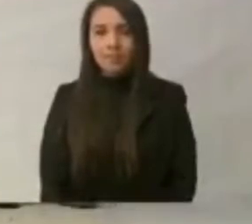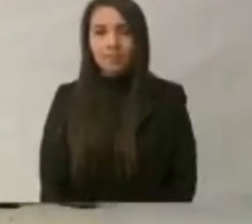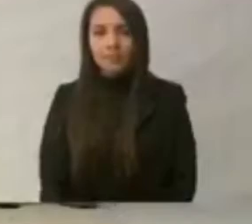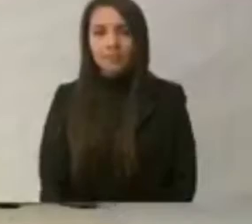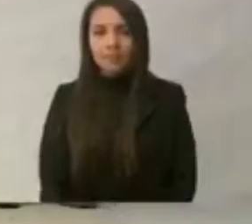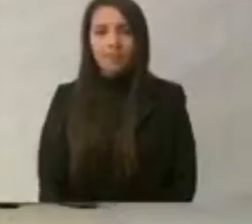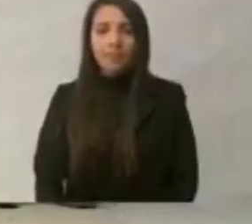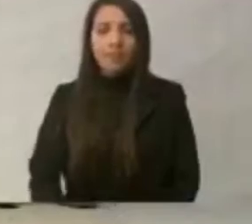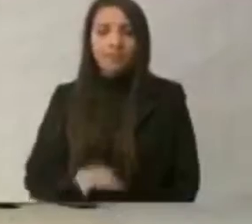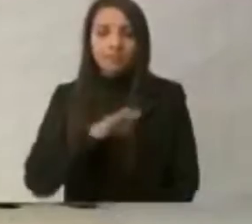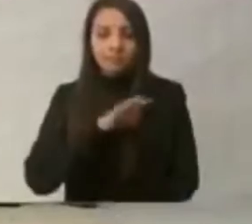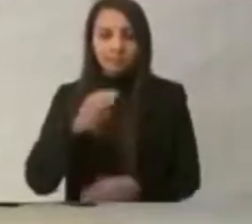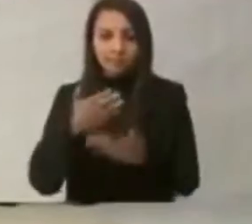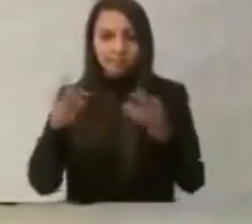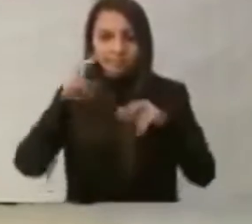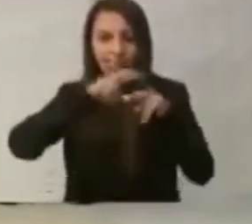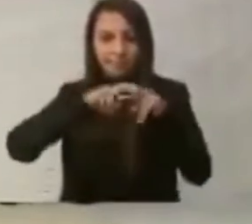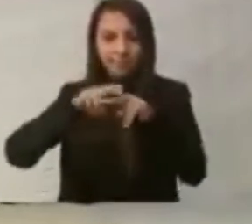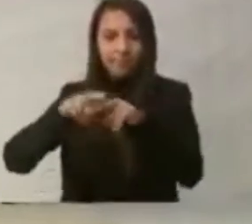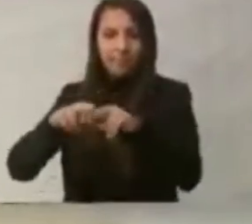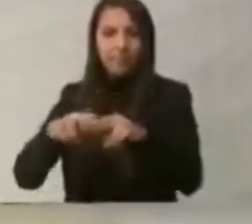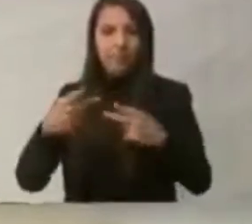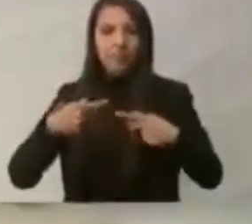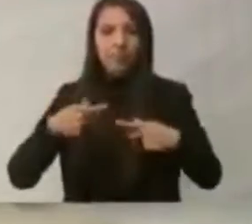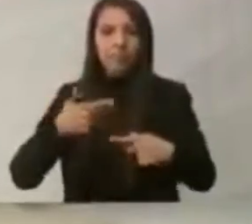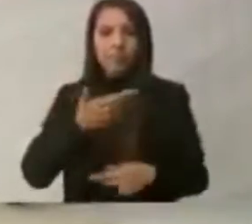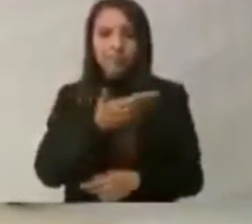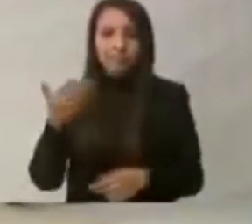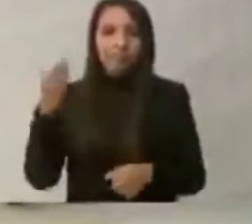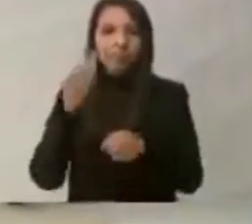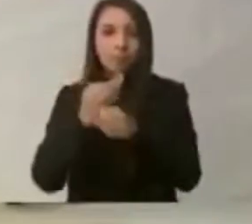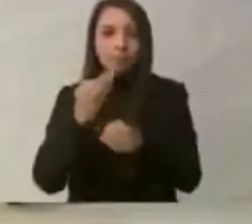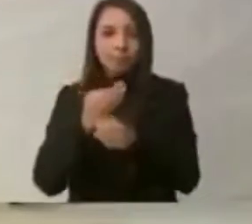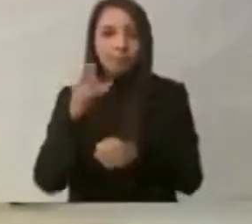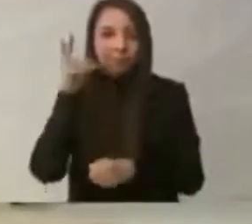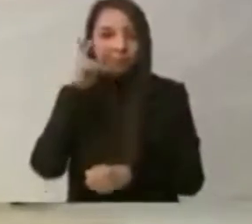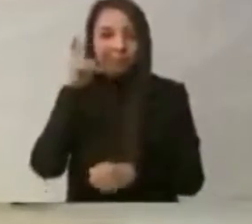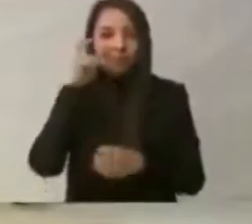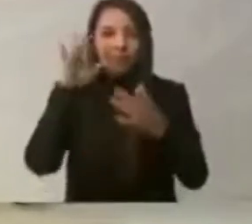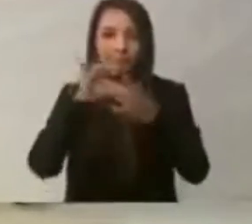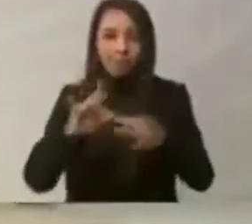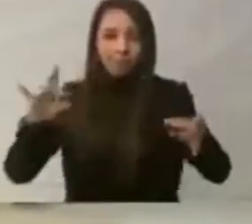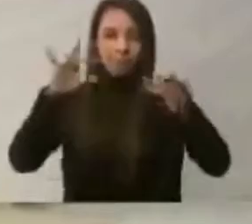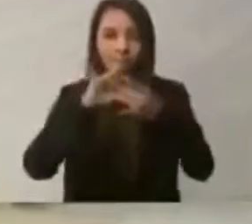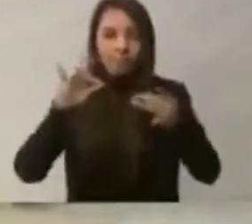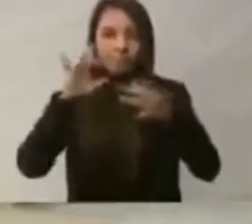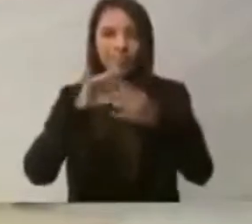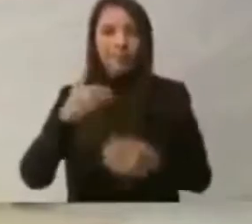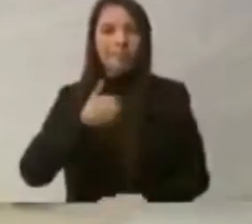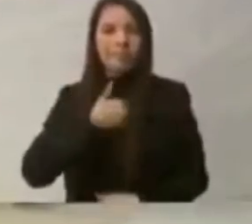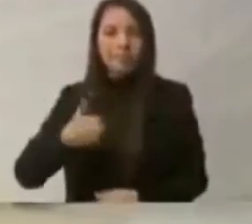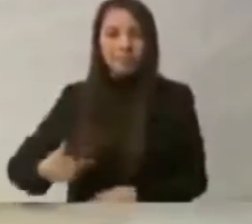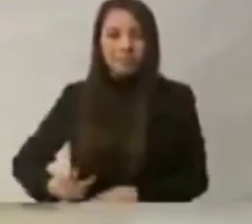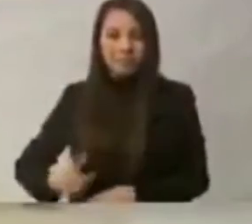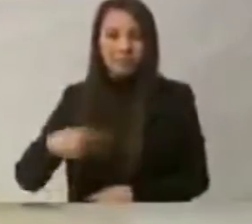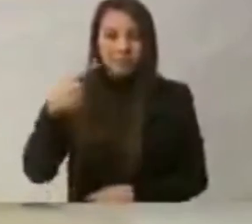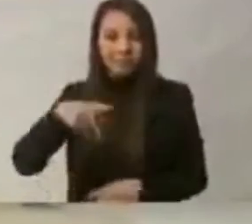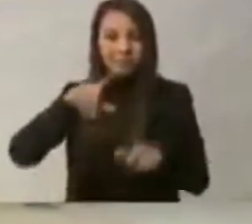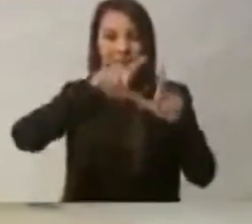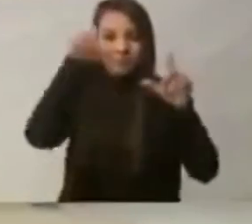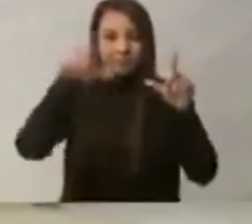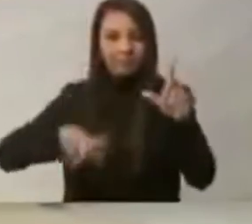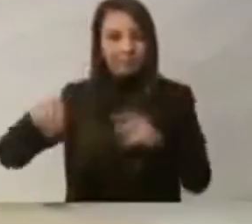Pueden tomar asiento. Estimado público, escuchemos el mensaje que nos dirige el presidente constitucional de los Estados